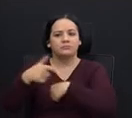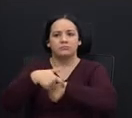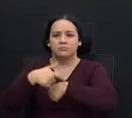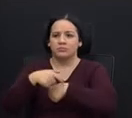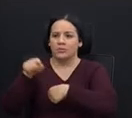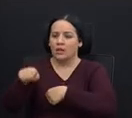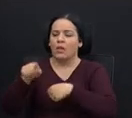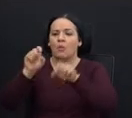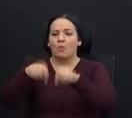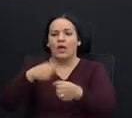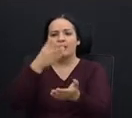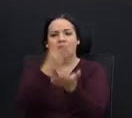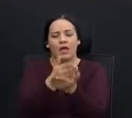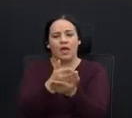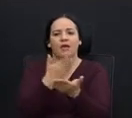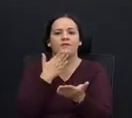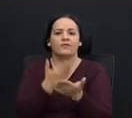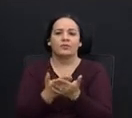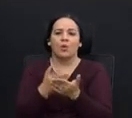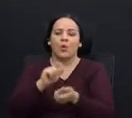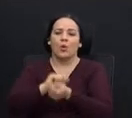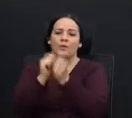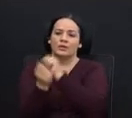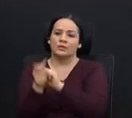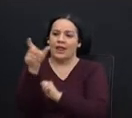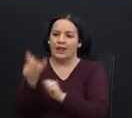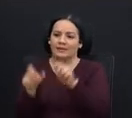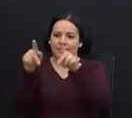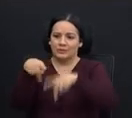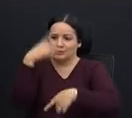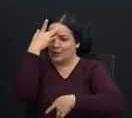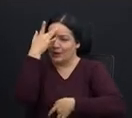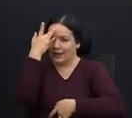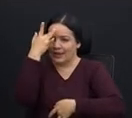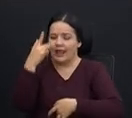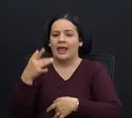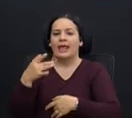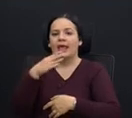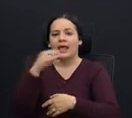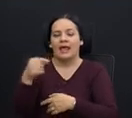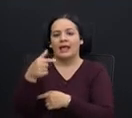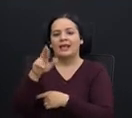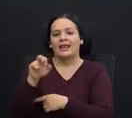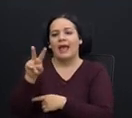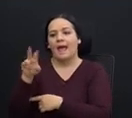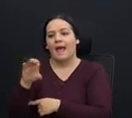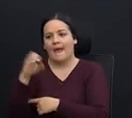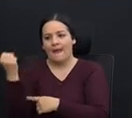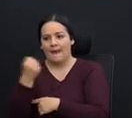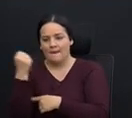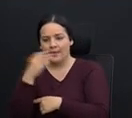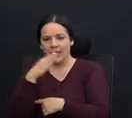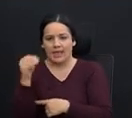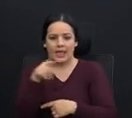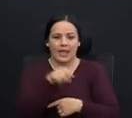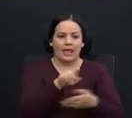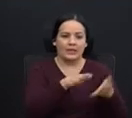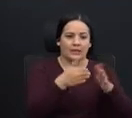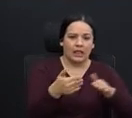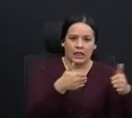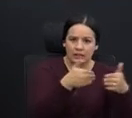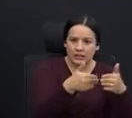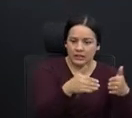ser efectivos, convirtiéndose así el paciente grave en paciente terminal. Tal es el caso de la